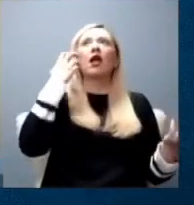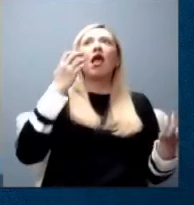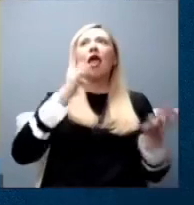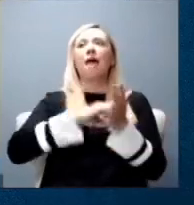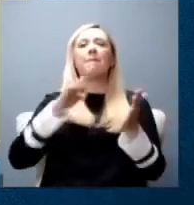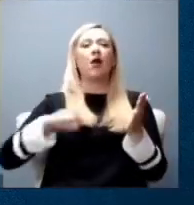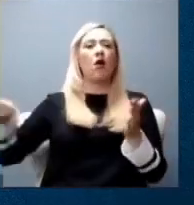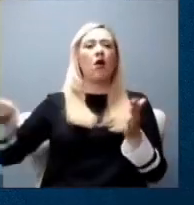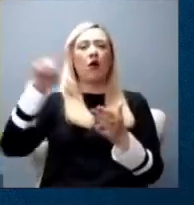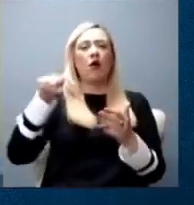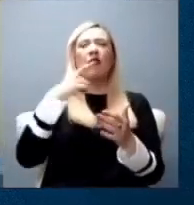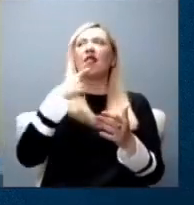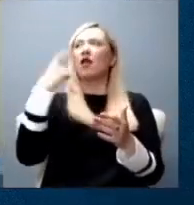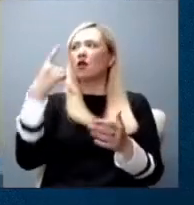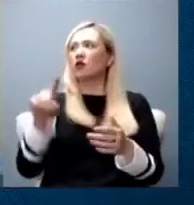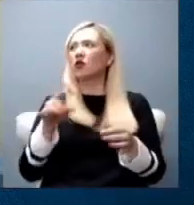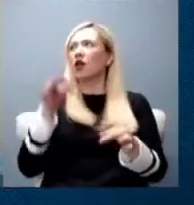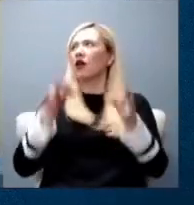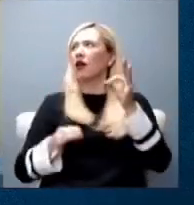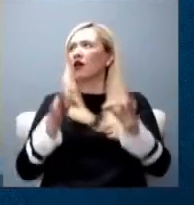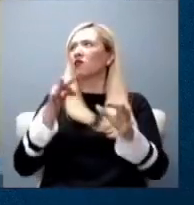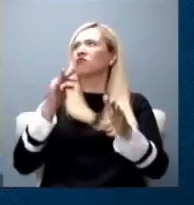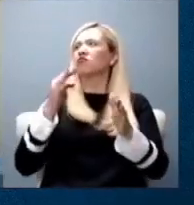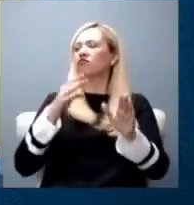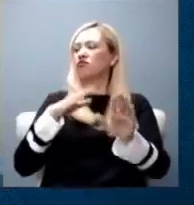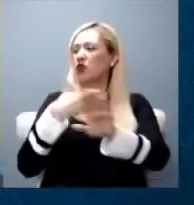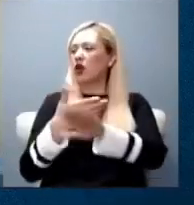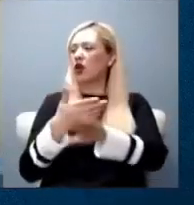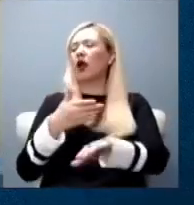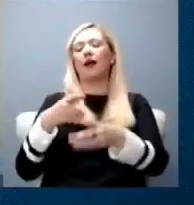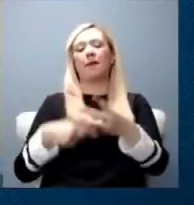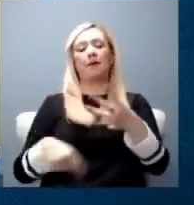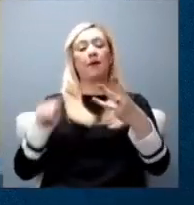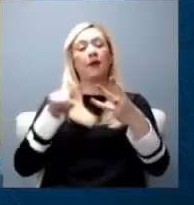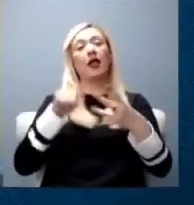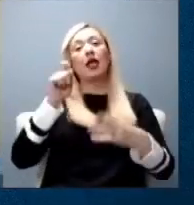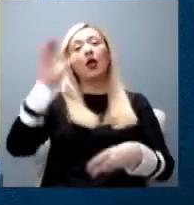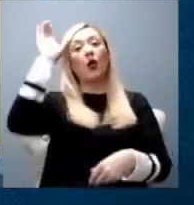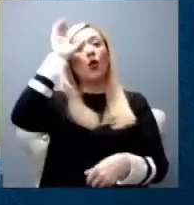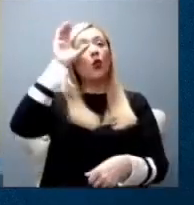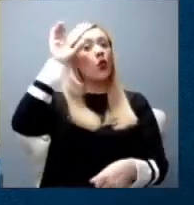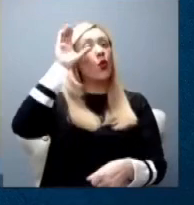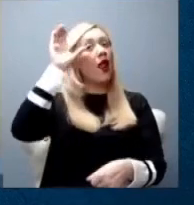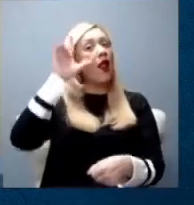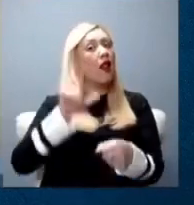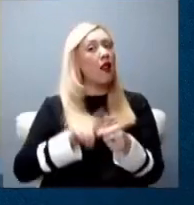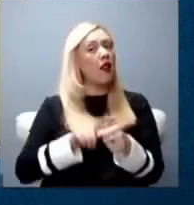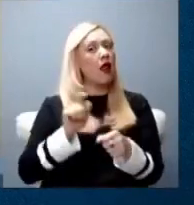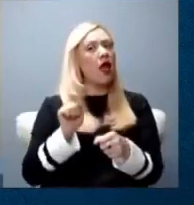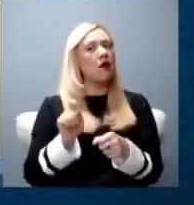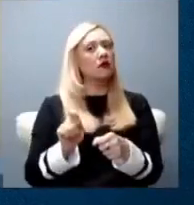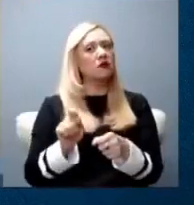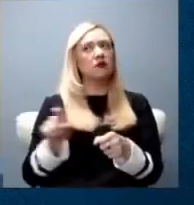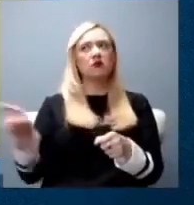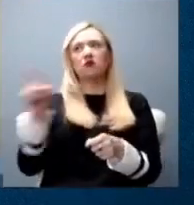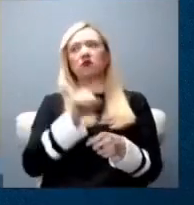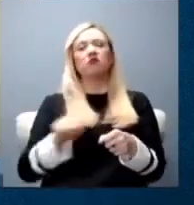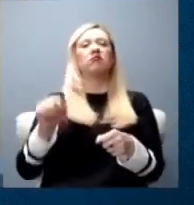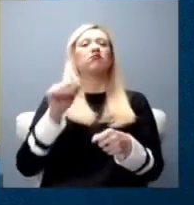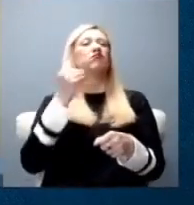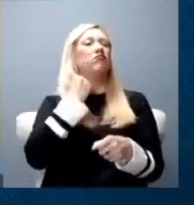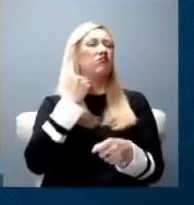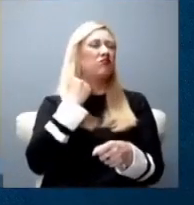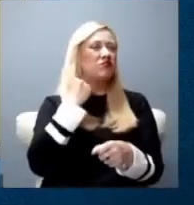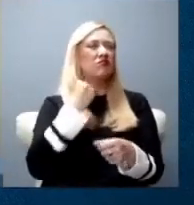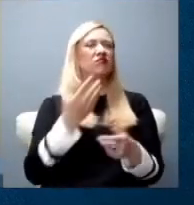todo este tipo de denuncias de las que hablamos, y el componente político-cultural, que aquí juega un papel fundamental las organizaciones que litigan, las personas litigantes,